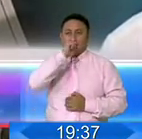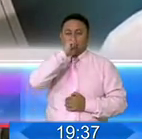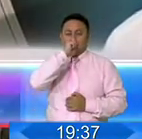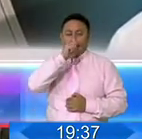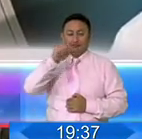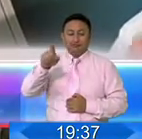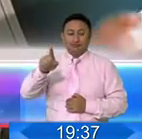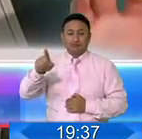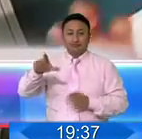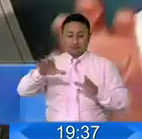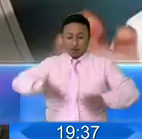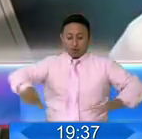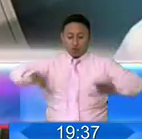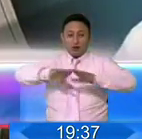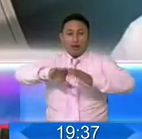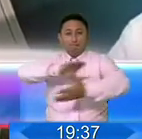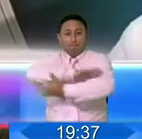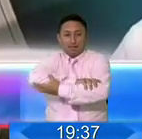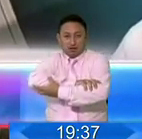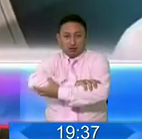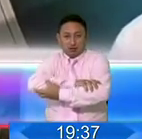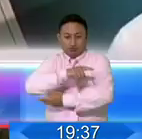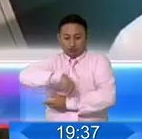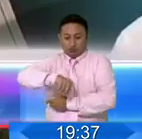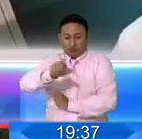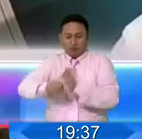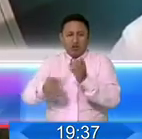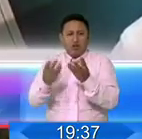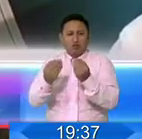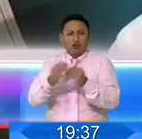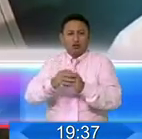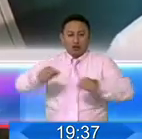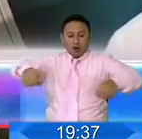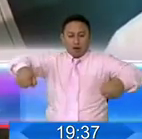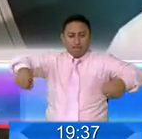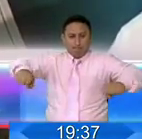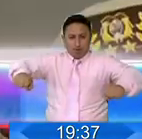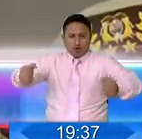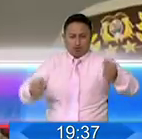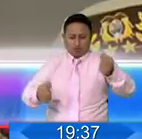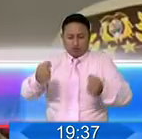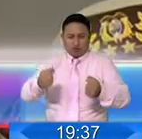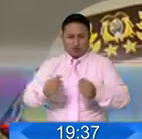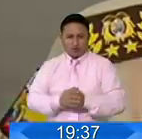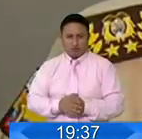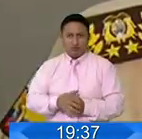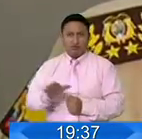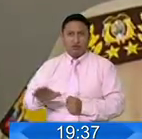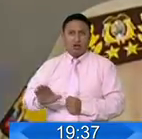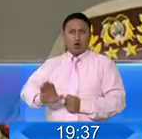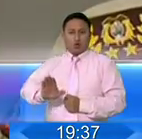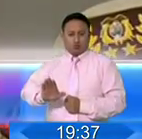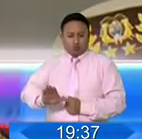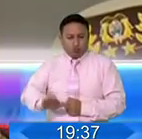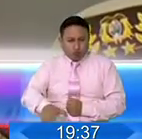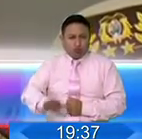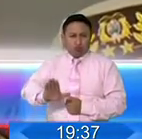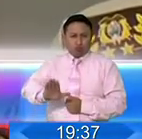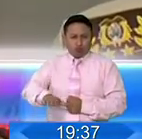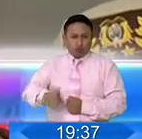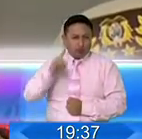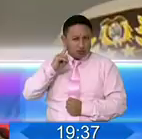malecón una aglutinación de gente que tenía esas motos tuning, carros tuning. El ruido y la aceleración